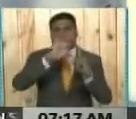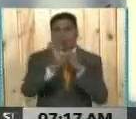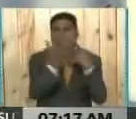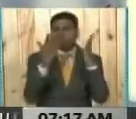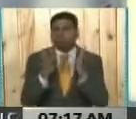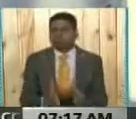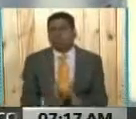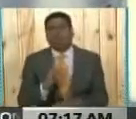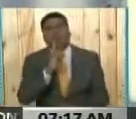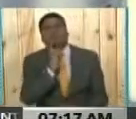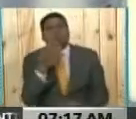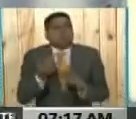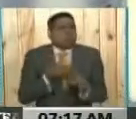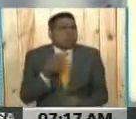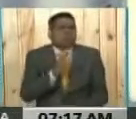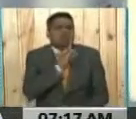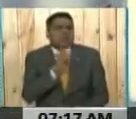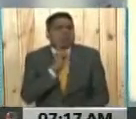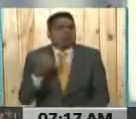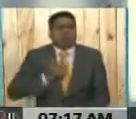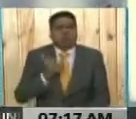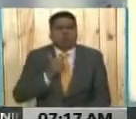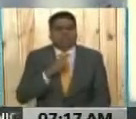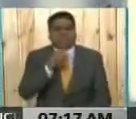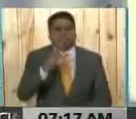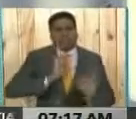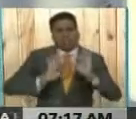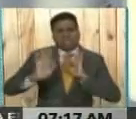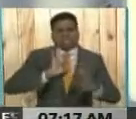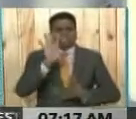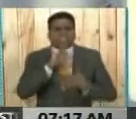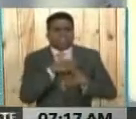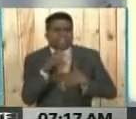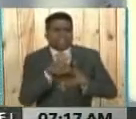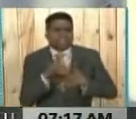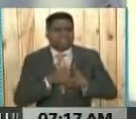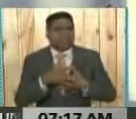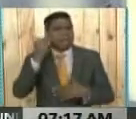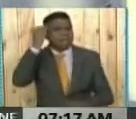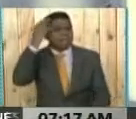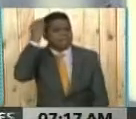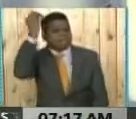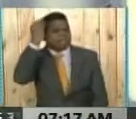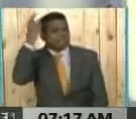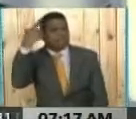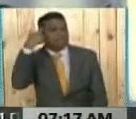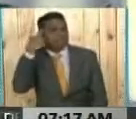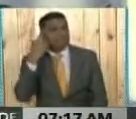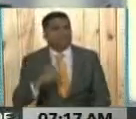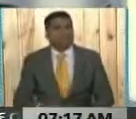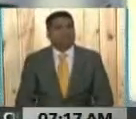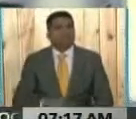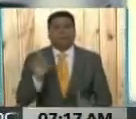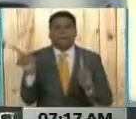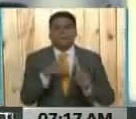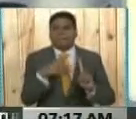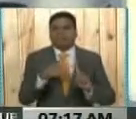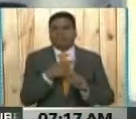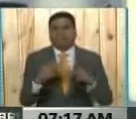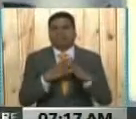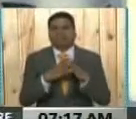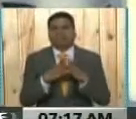llamar a este oficio de la subjetividad, de la sensibilidad y del pensamiento, son los primeros garantes de la